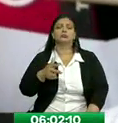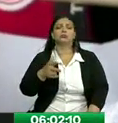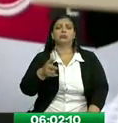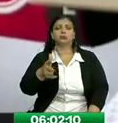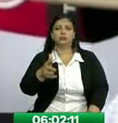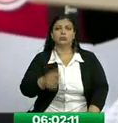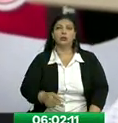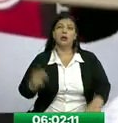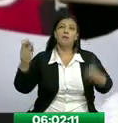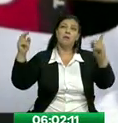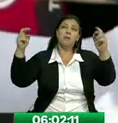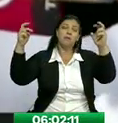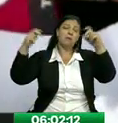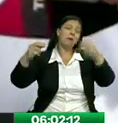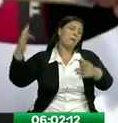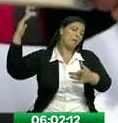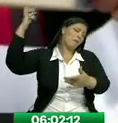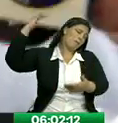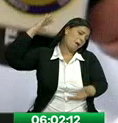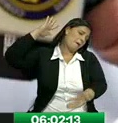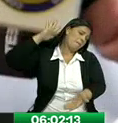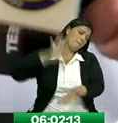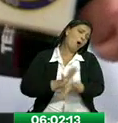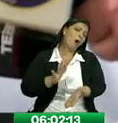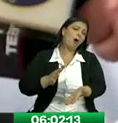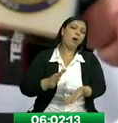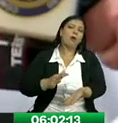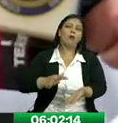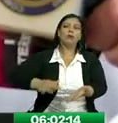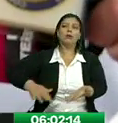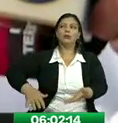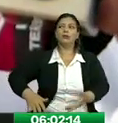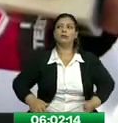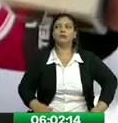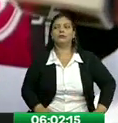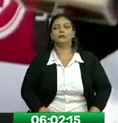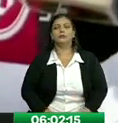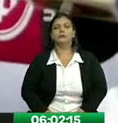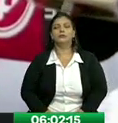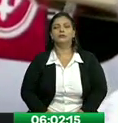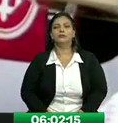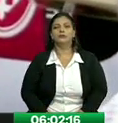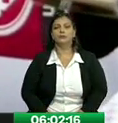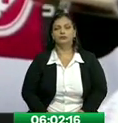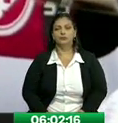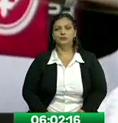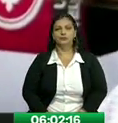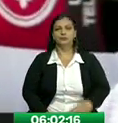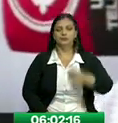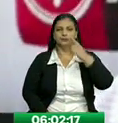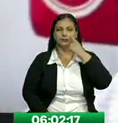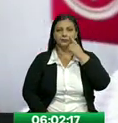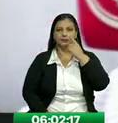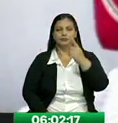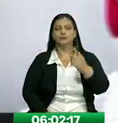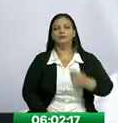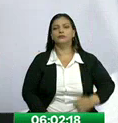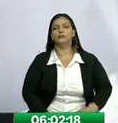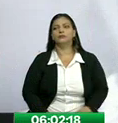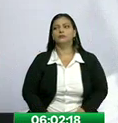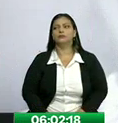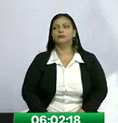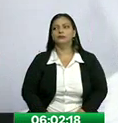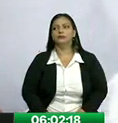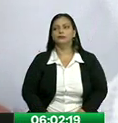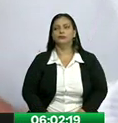nada. Cuando regresó a ver, al frente se estaba cayendo el puente. Y en ese momento, pues, en un